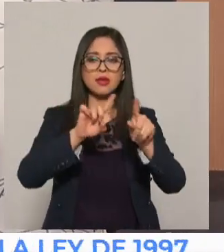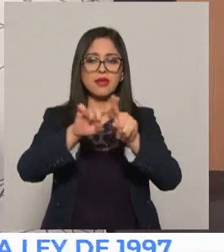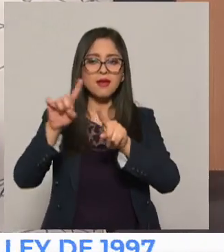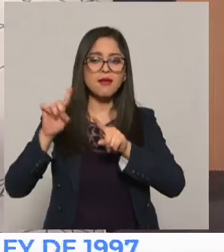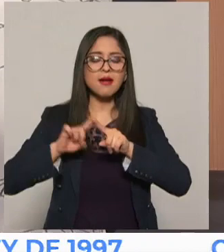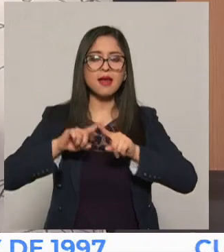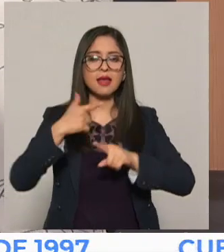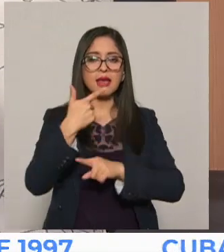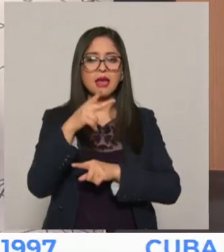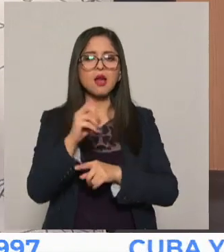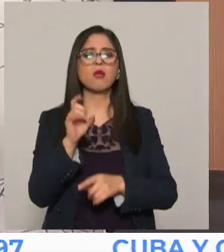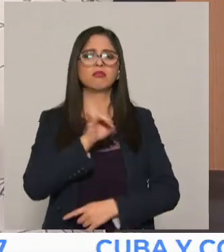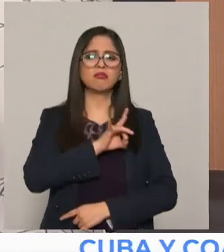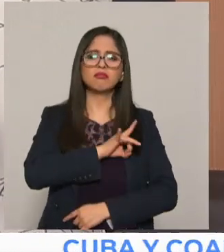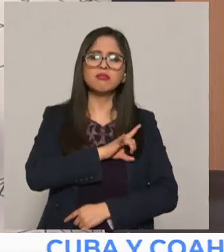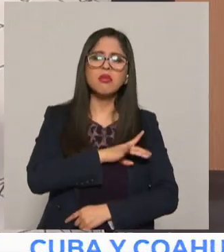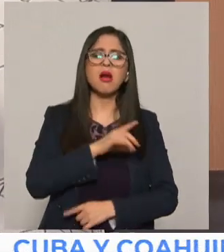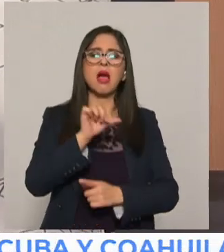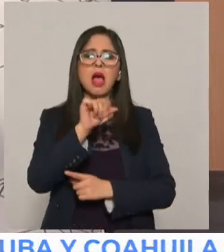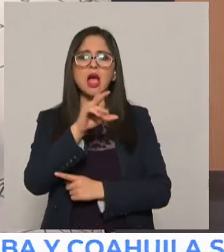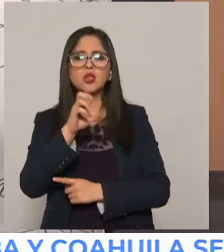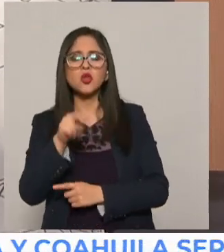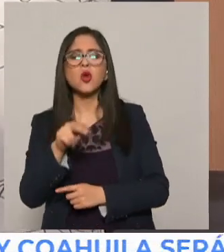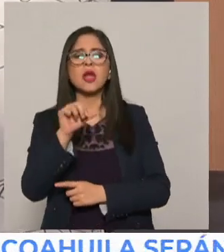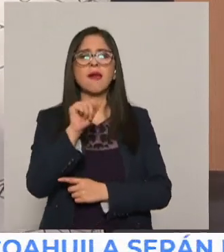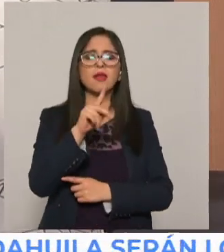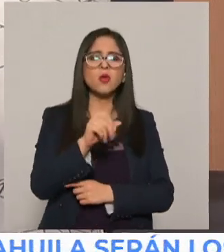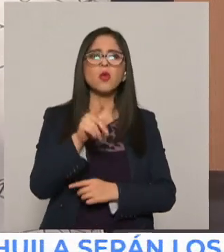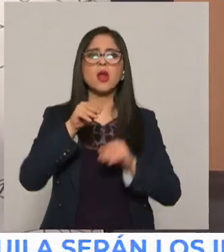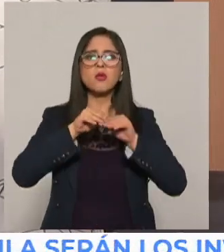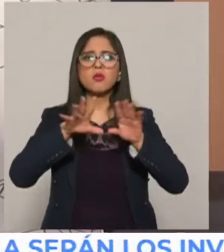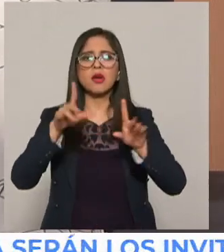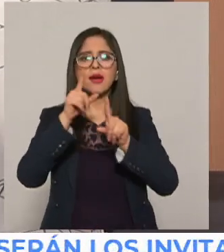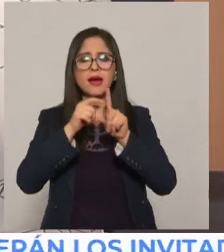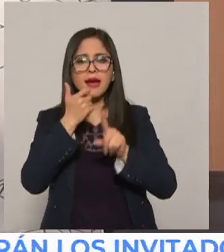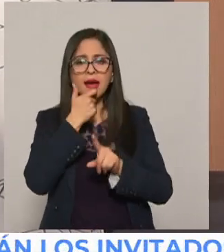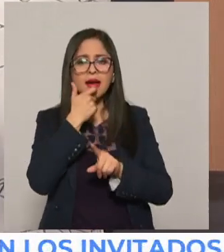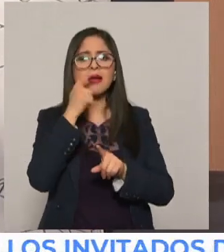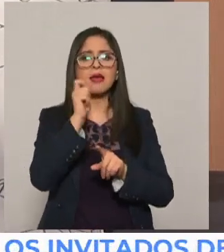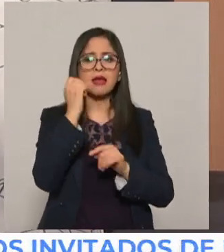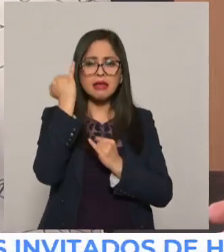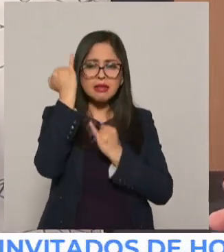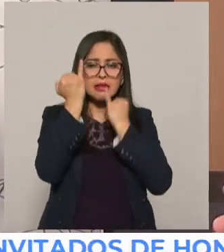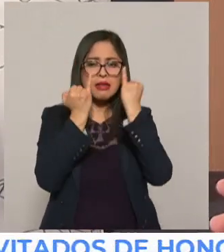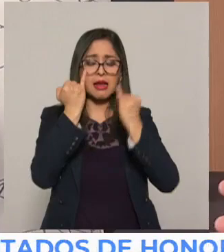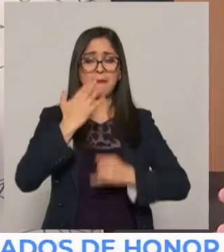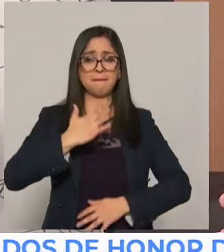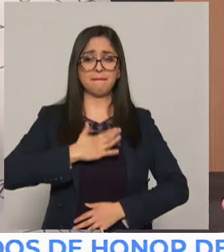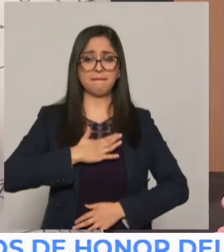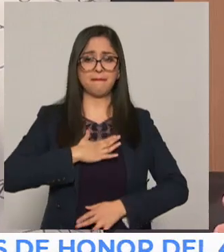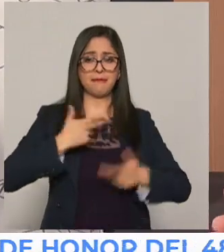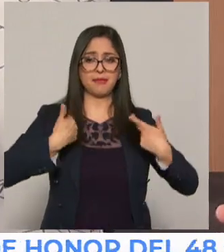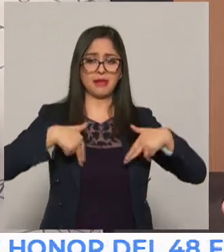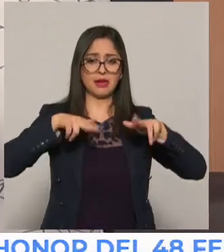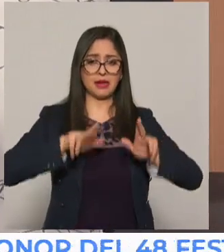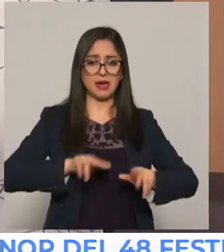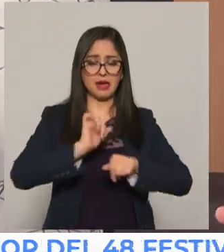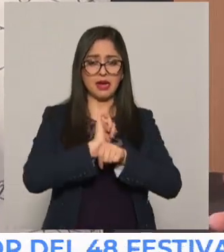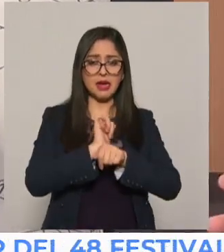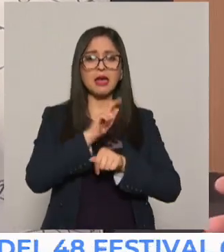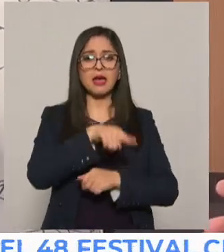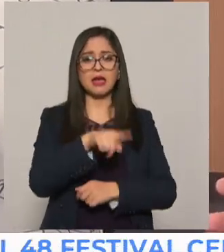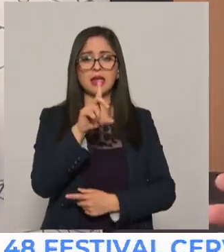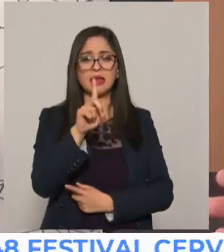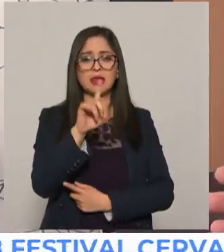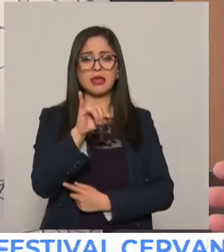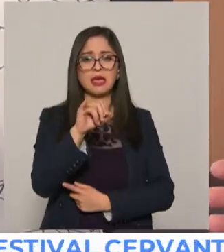es terror, acción, aventura, comedia, en un mundo de fantasía donde mi personaje, Elvis Infante, es un diablero, y